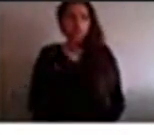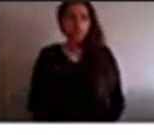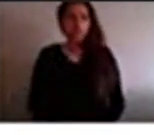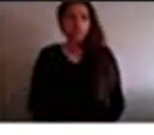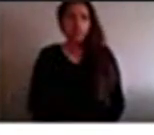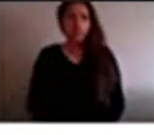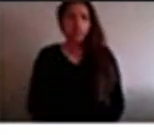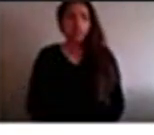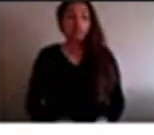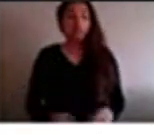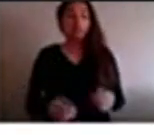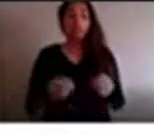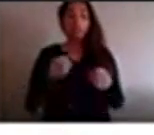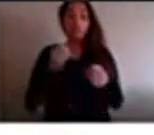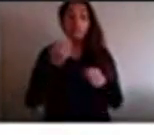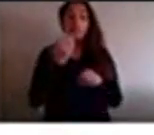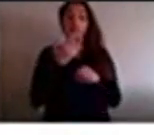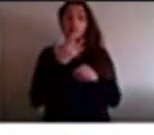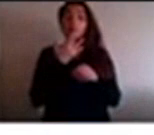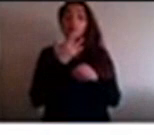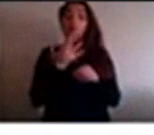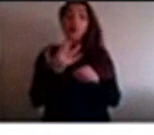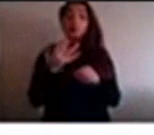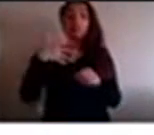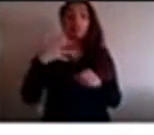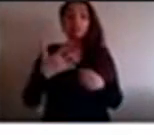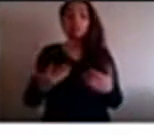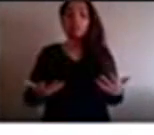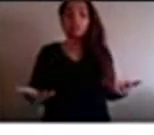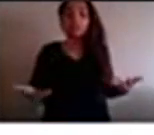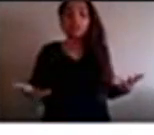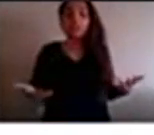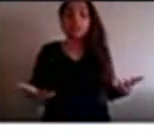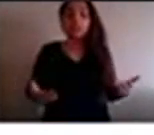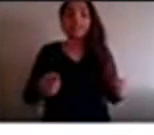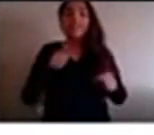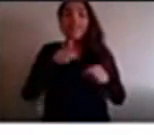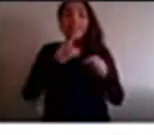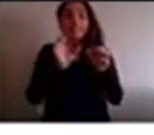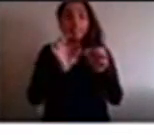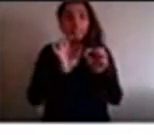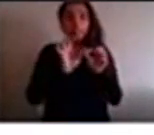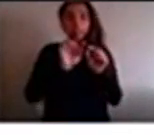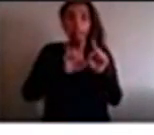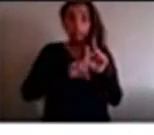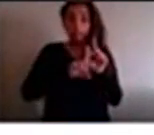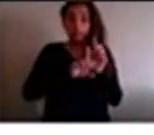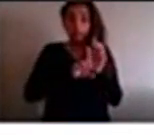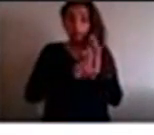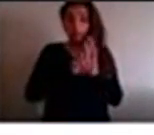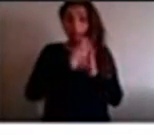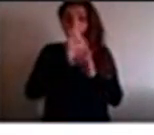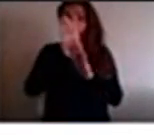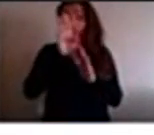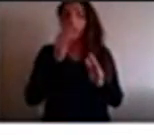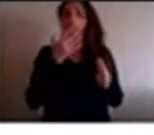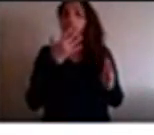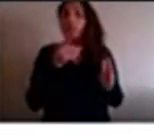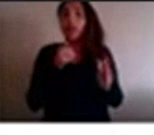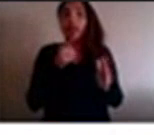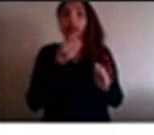cargo asistencial que tenga. Y eso lo reflejan estas barras de cómo está distribuido, en el cual pues vemos que la